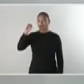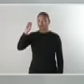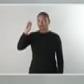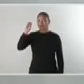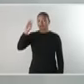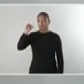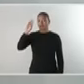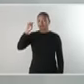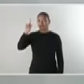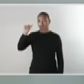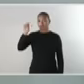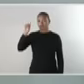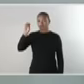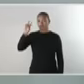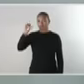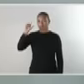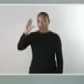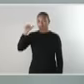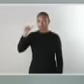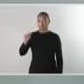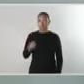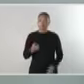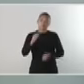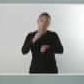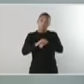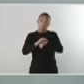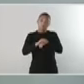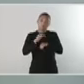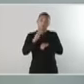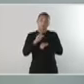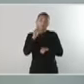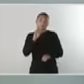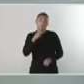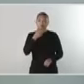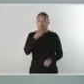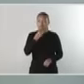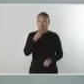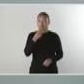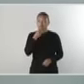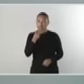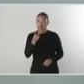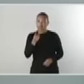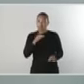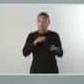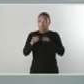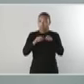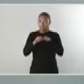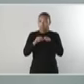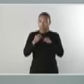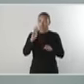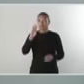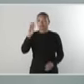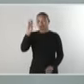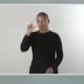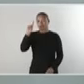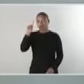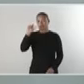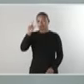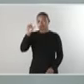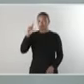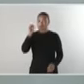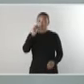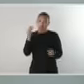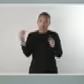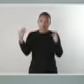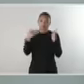Cabeza de Vaca Amigas y amigos les dije que los empleados de Baltazar me iban a atacar Baltasar